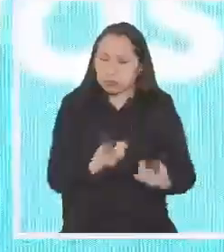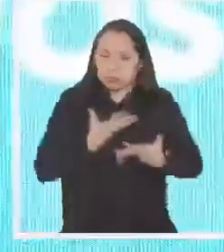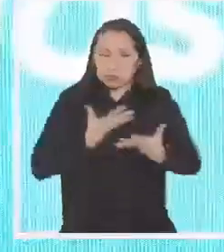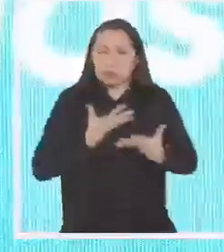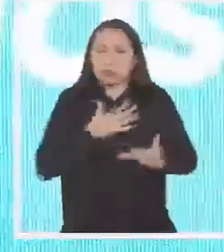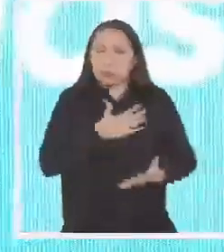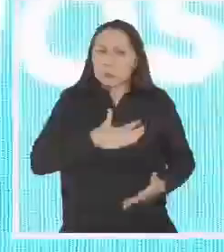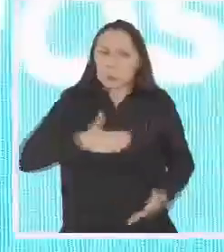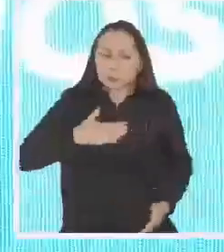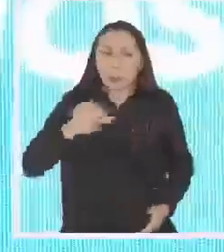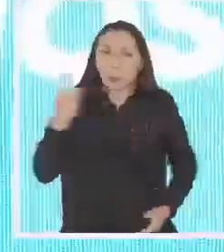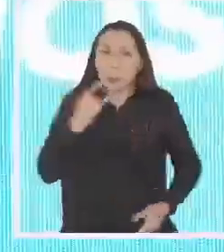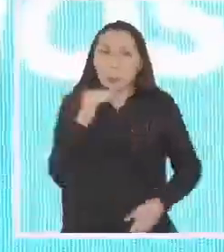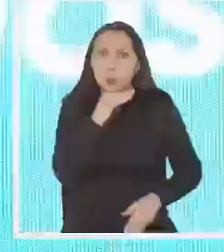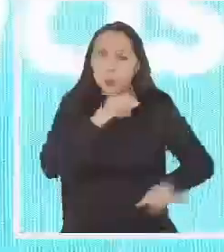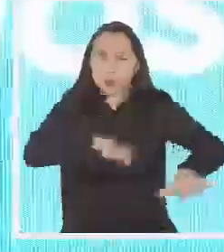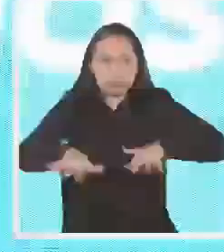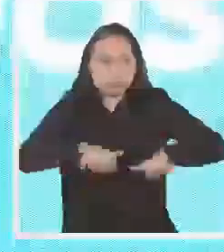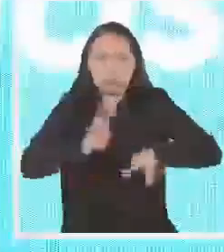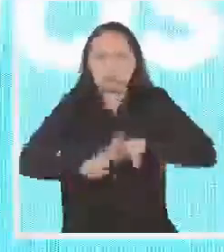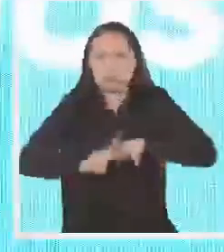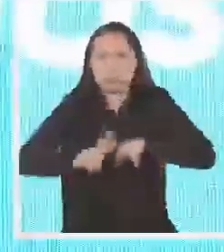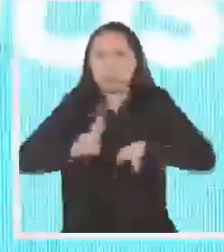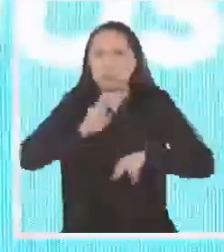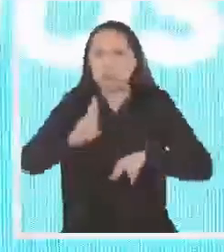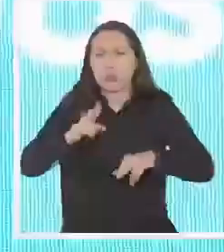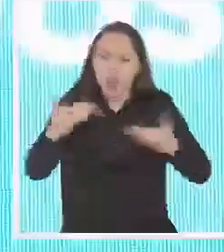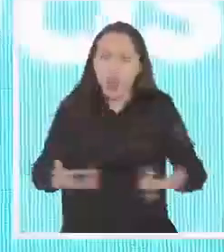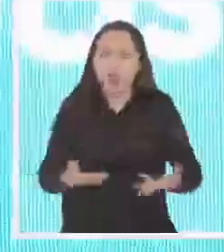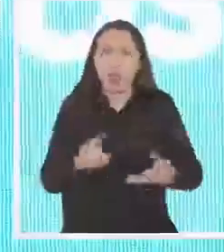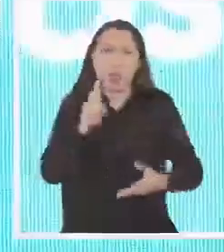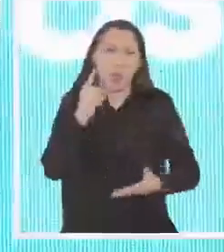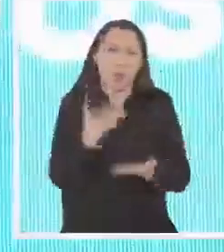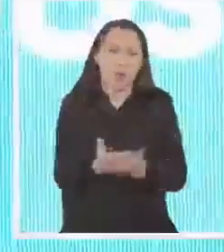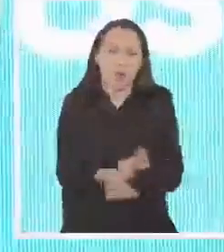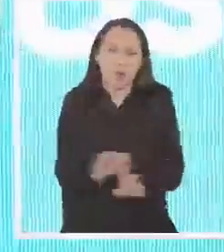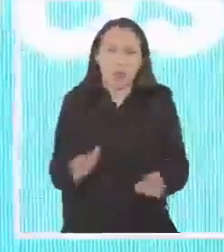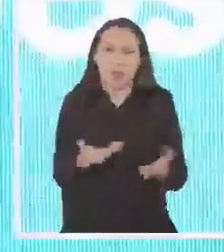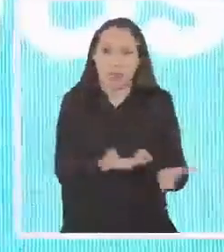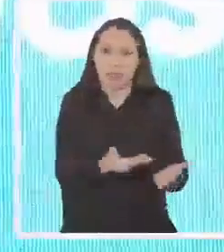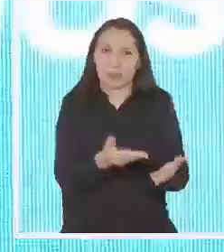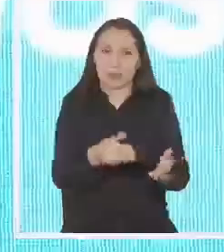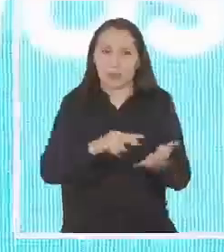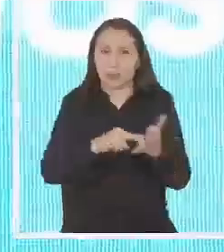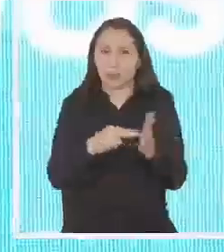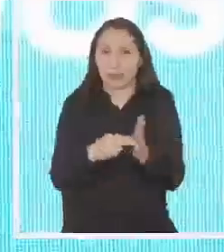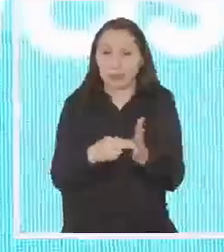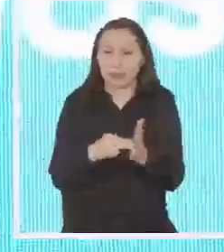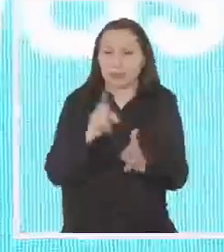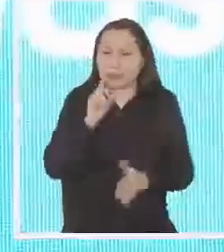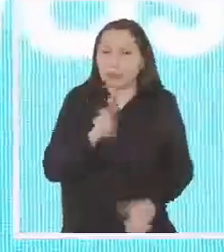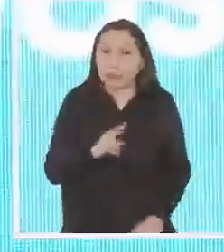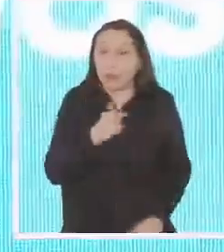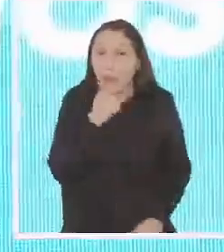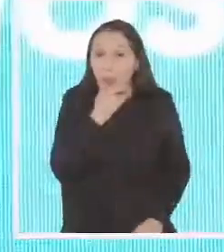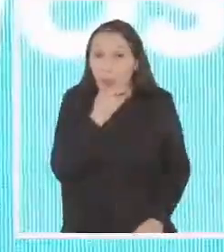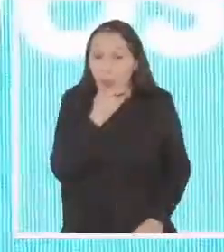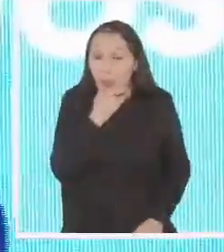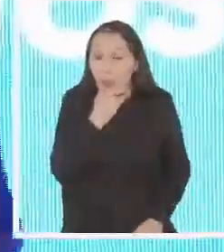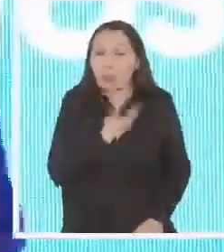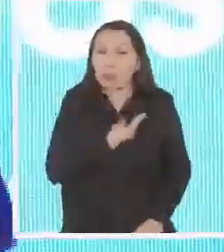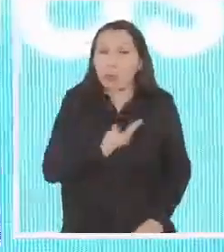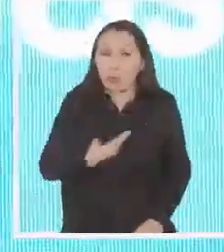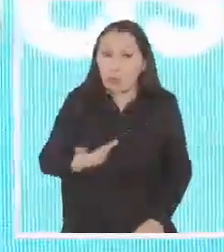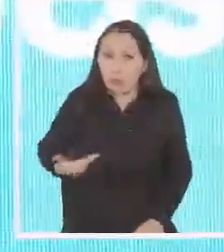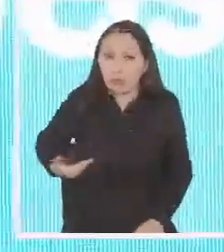de un sentido de urgencia el poder resolver de una buena vez esta cuestión? Y en esto no les quepa duda que como